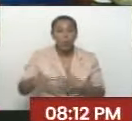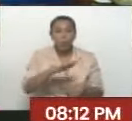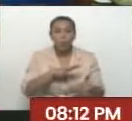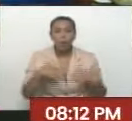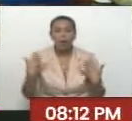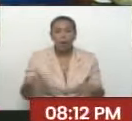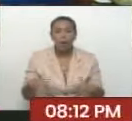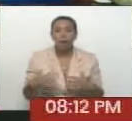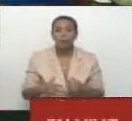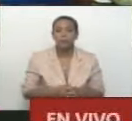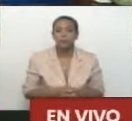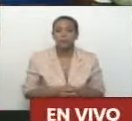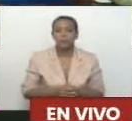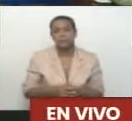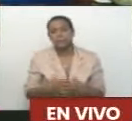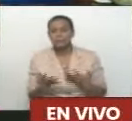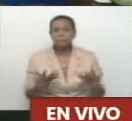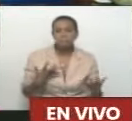que